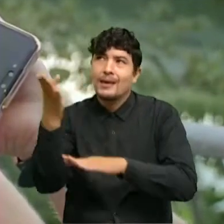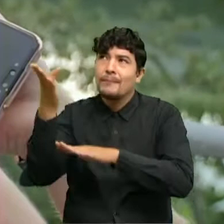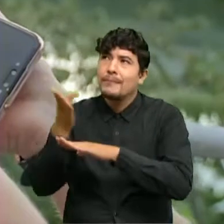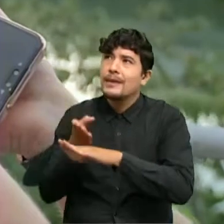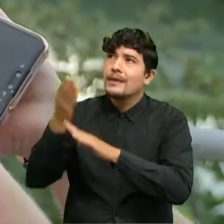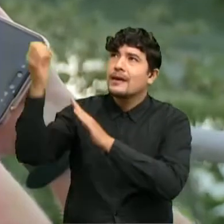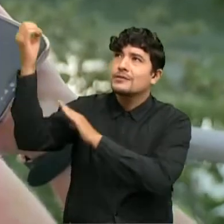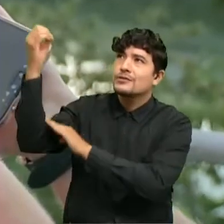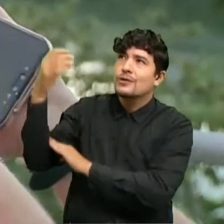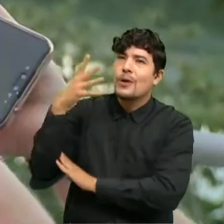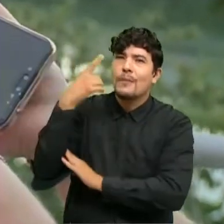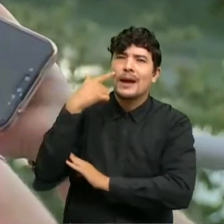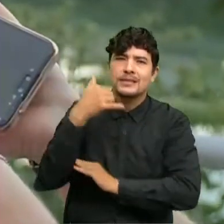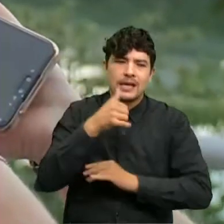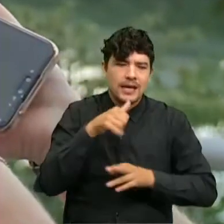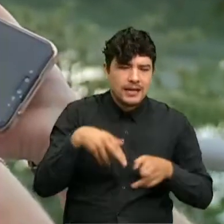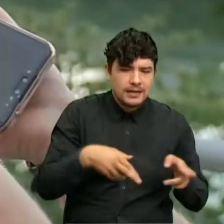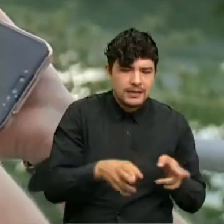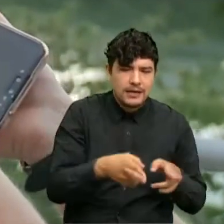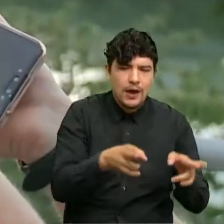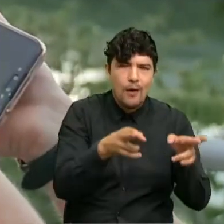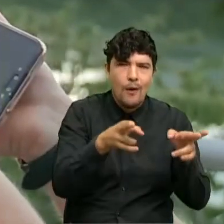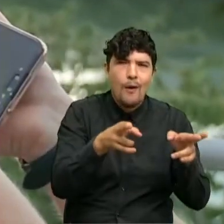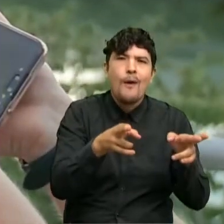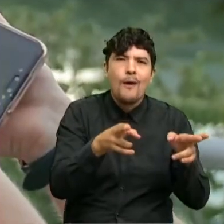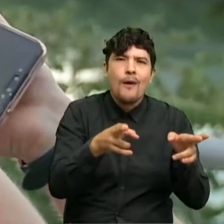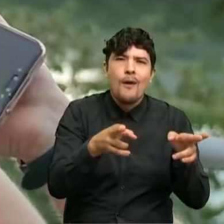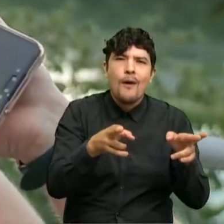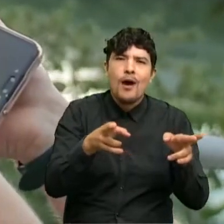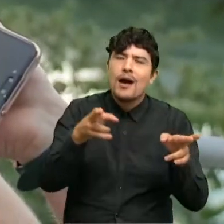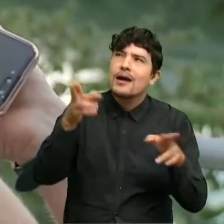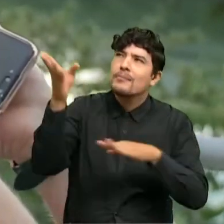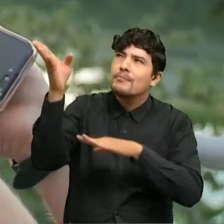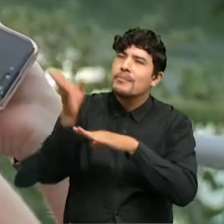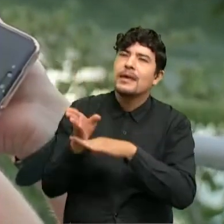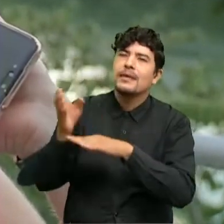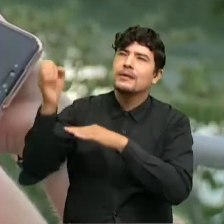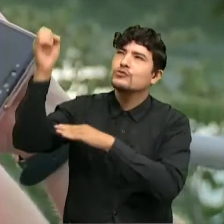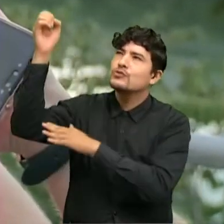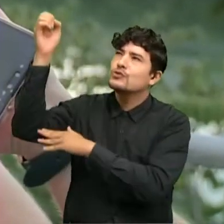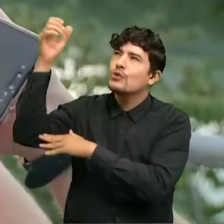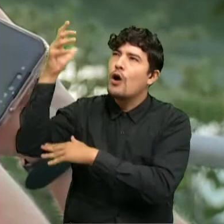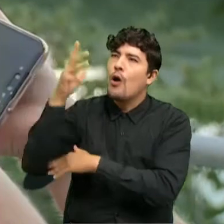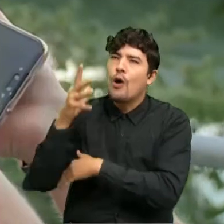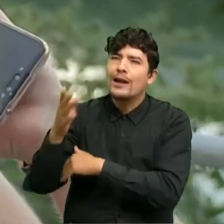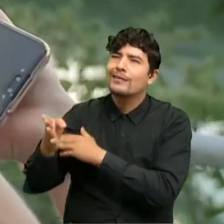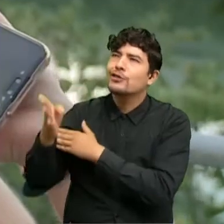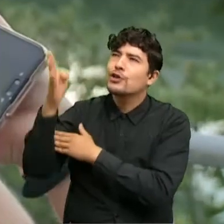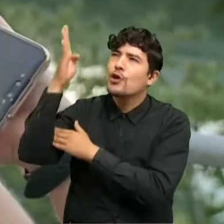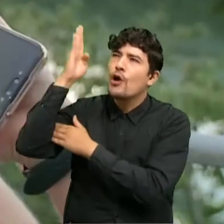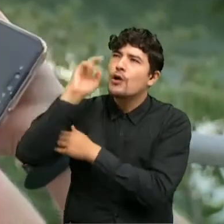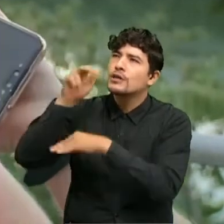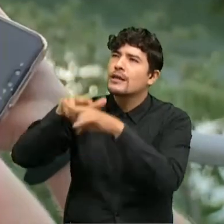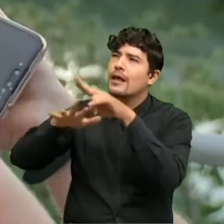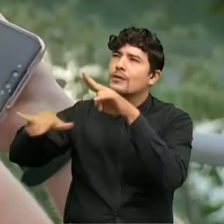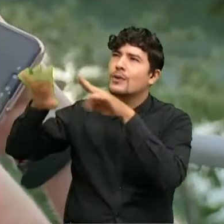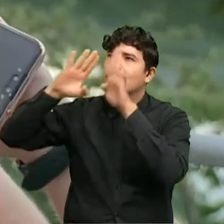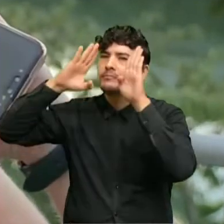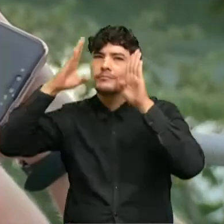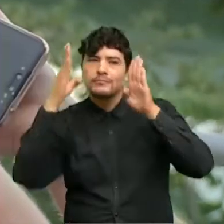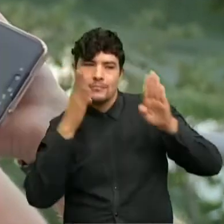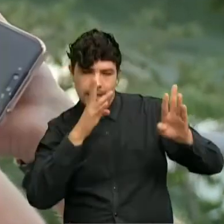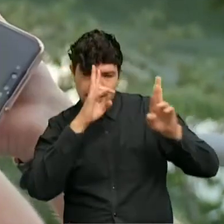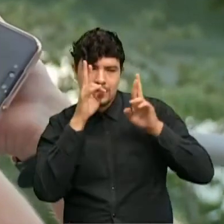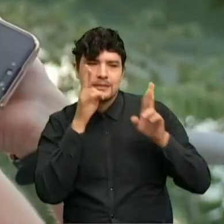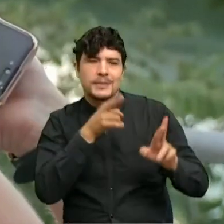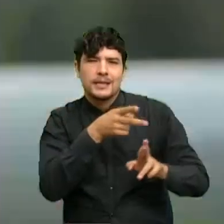si el río Magdalena nos estuviera pidiéndole incluso a los dioses o a la naturaleza que por favor la miremos con